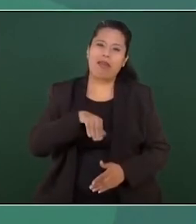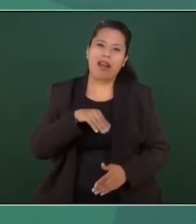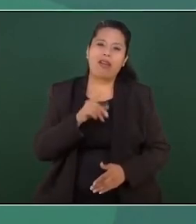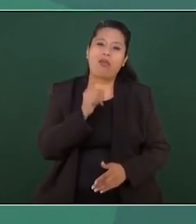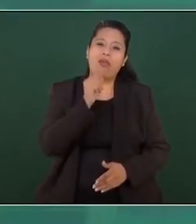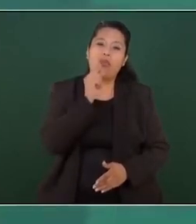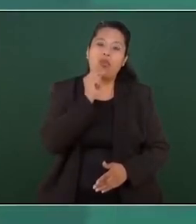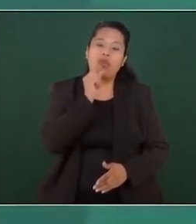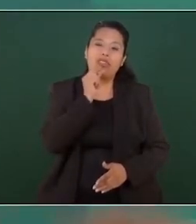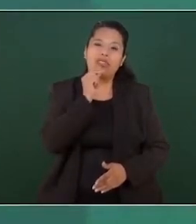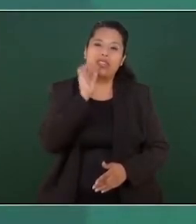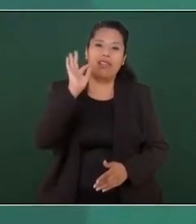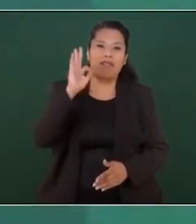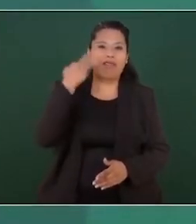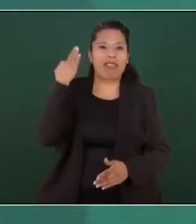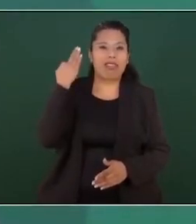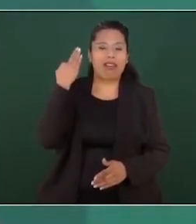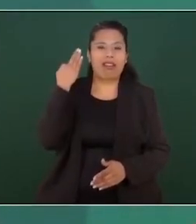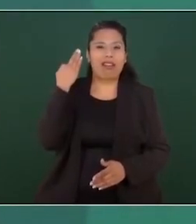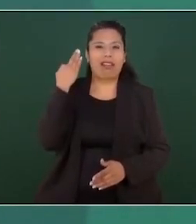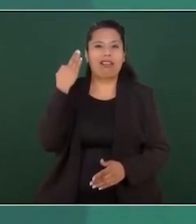que se pudrió,